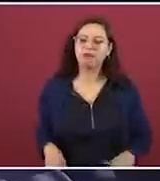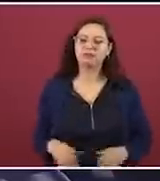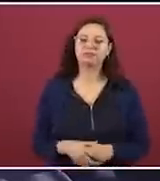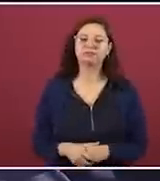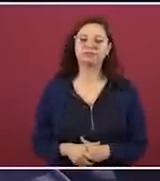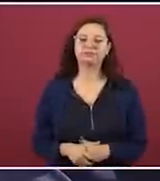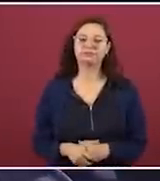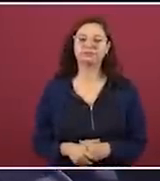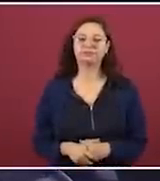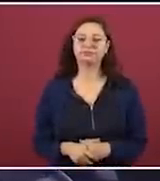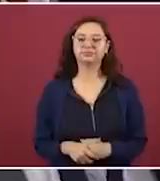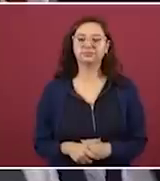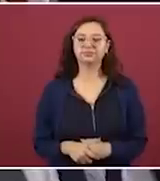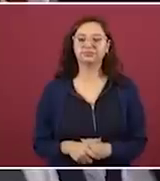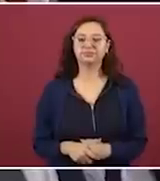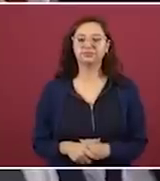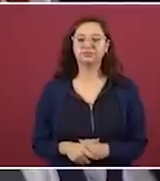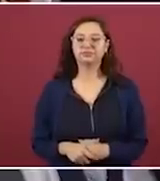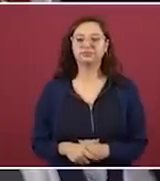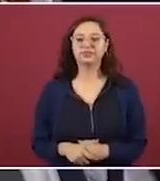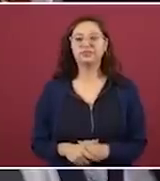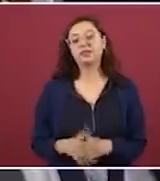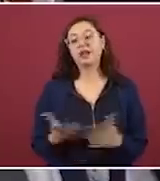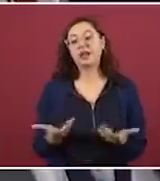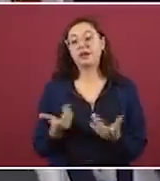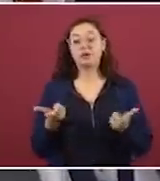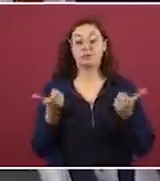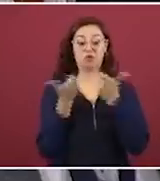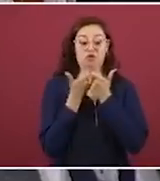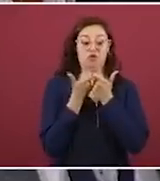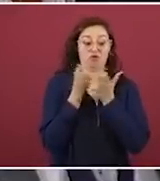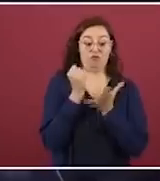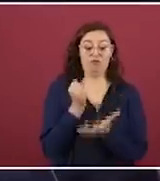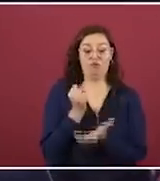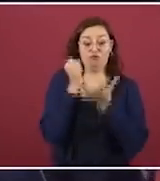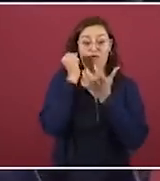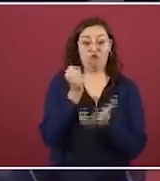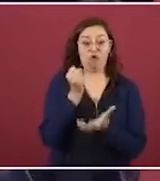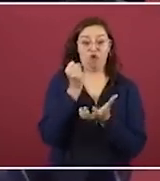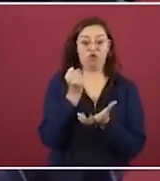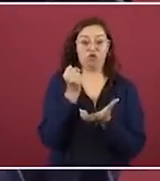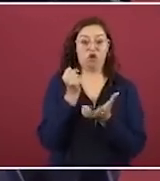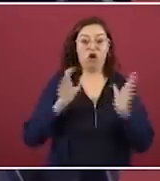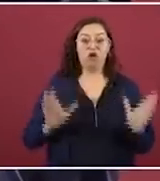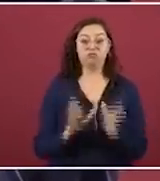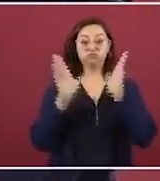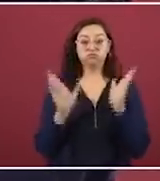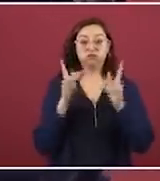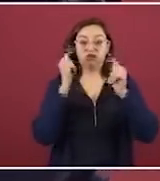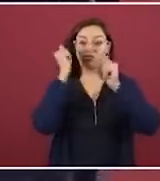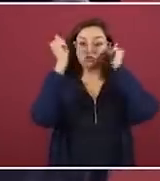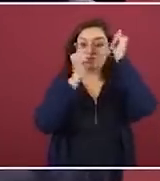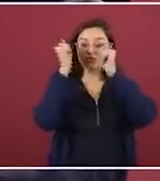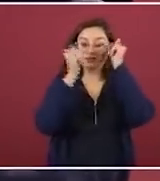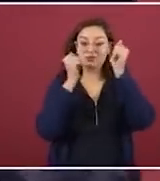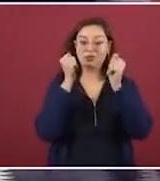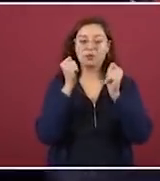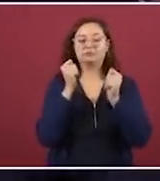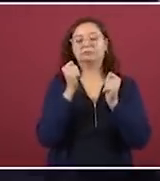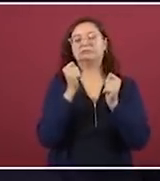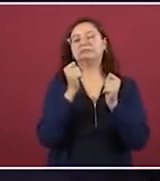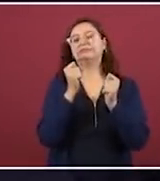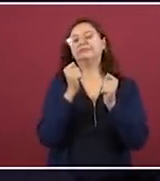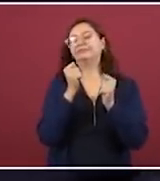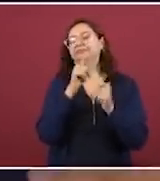El manejo del llamado fondo de fomento al turismo. Y eso se terminó,